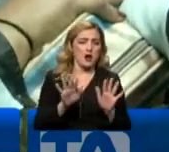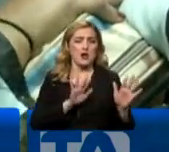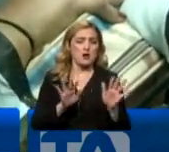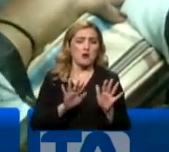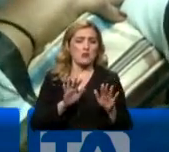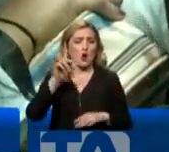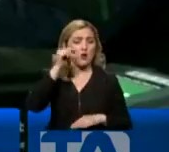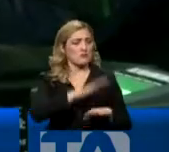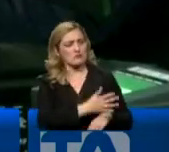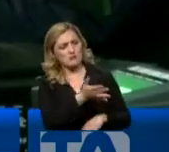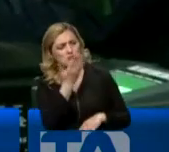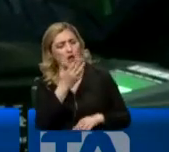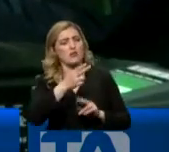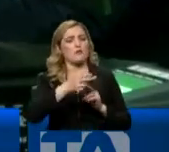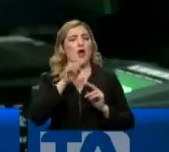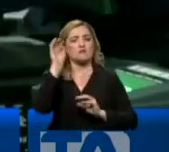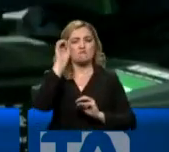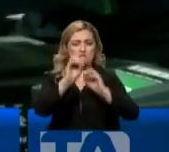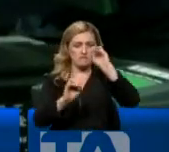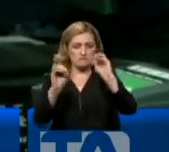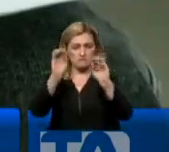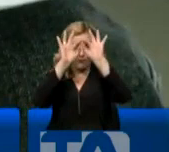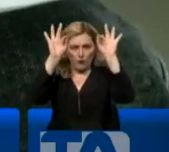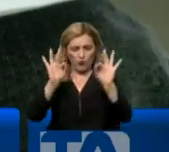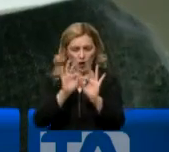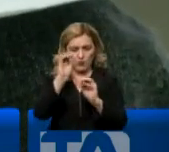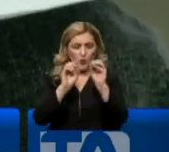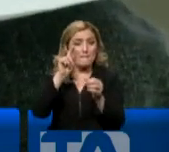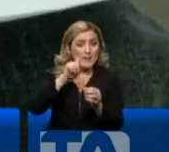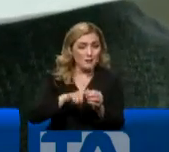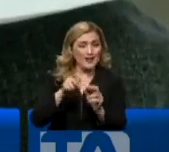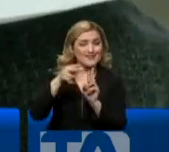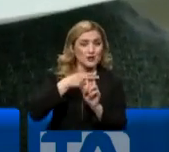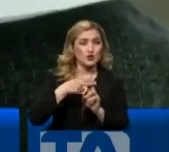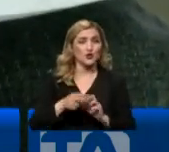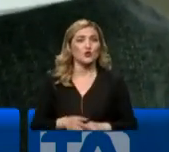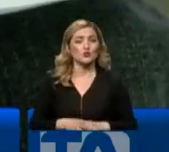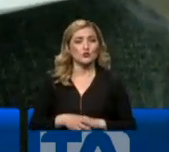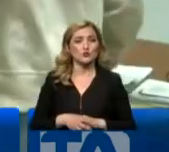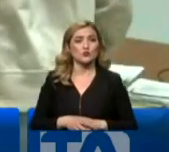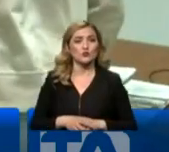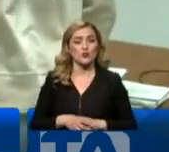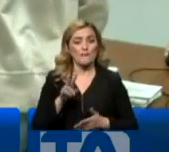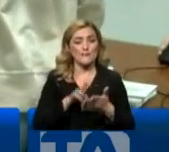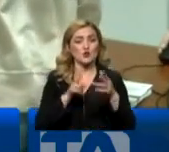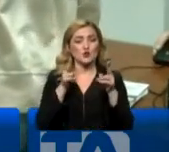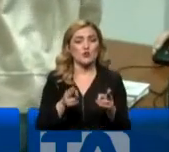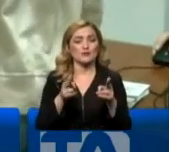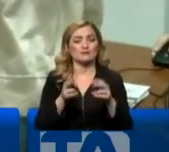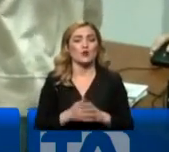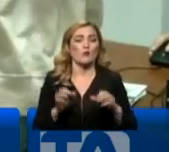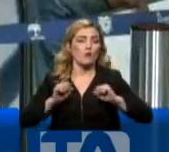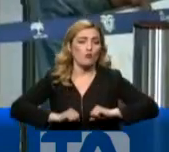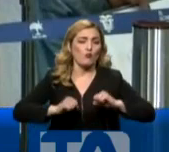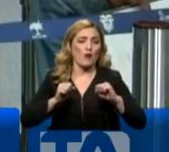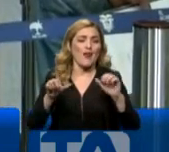del gobierno ecuatoriano para llenar el registro migratorio o censo, para optar por una visa humanitaria que les